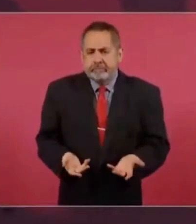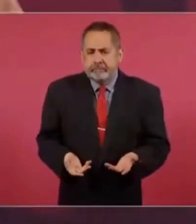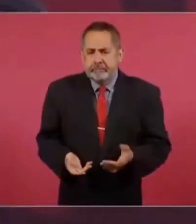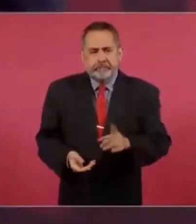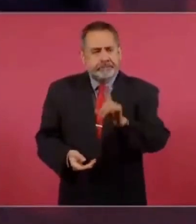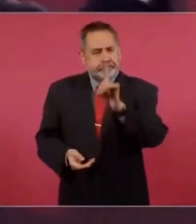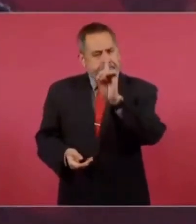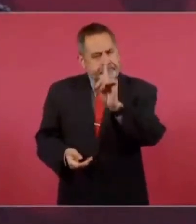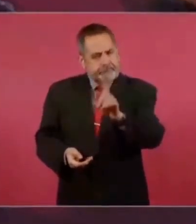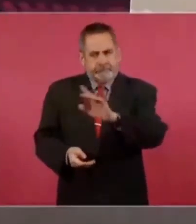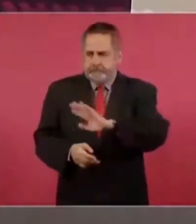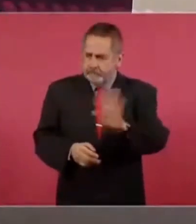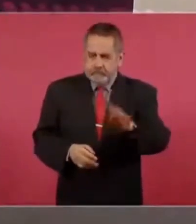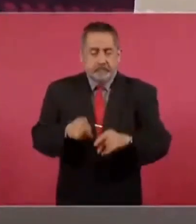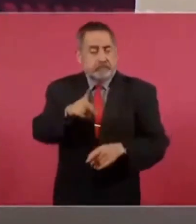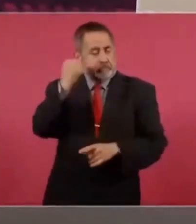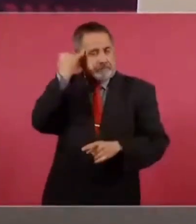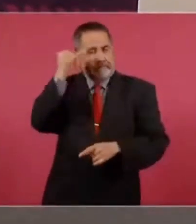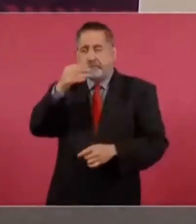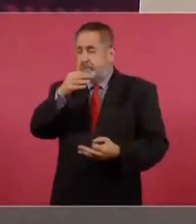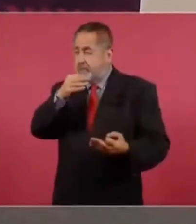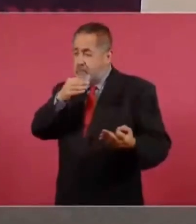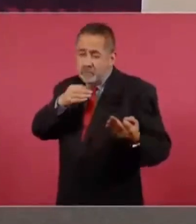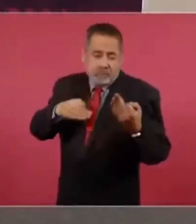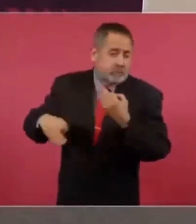que todos los mexicanos